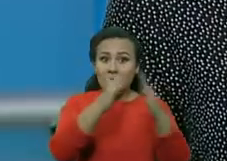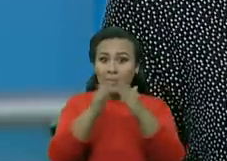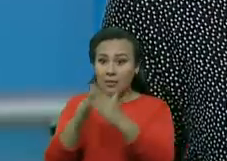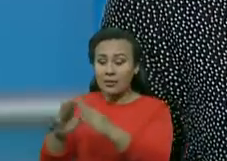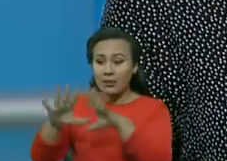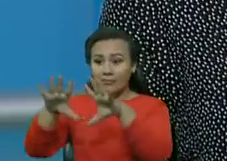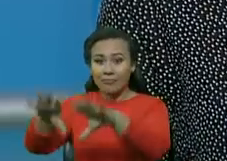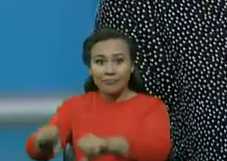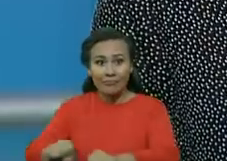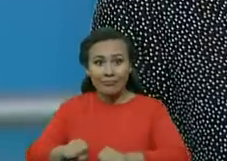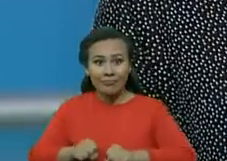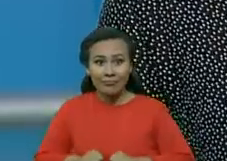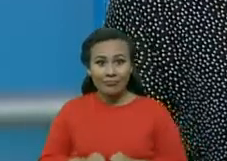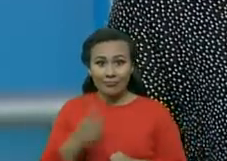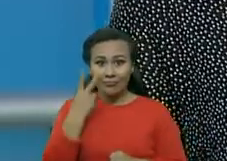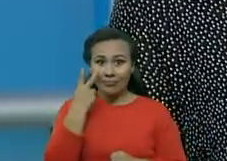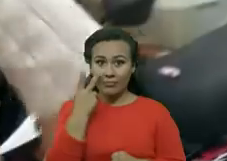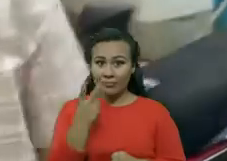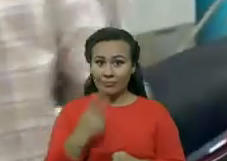allanadas.